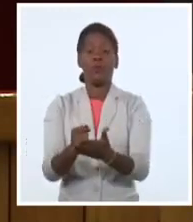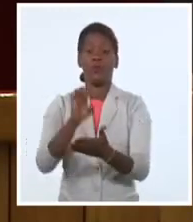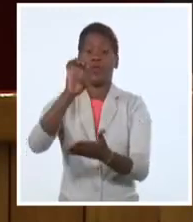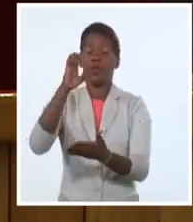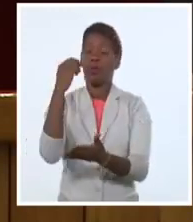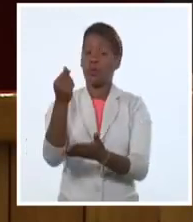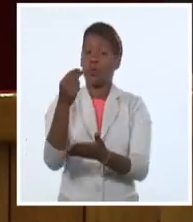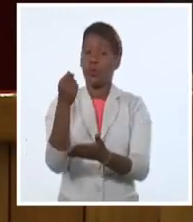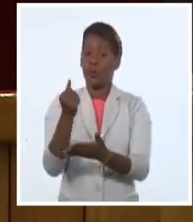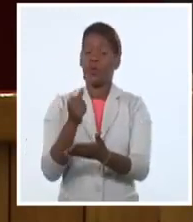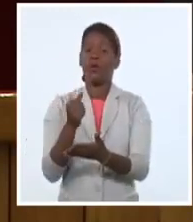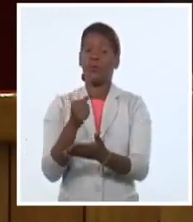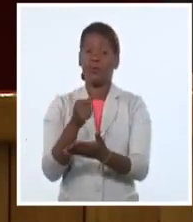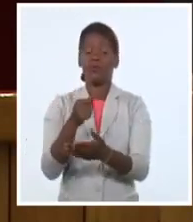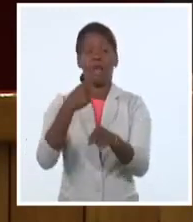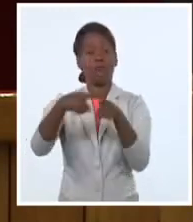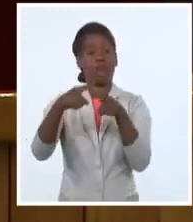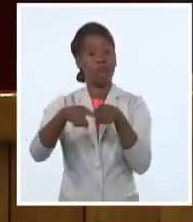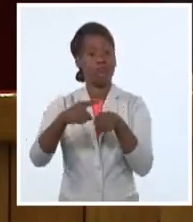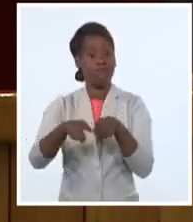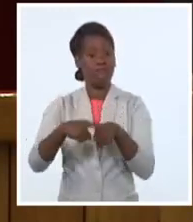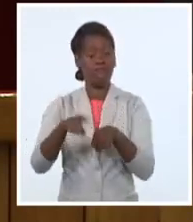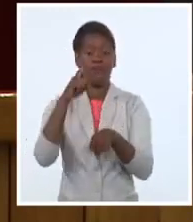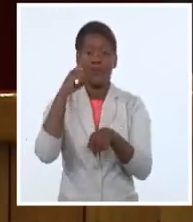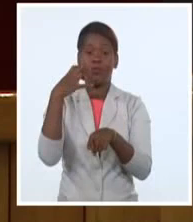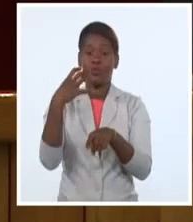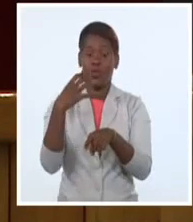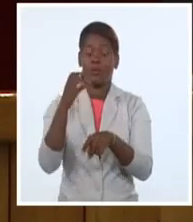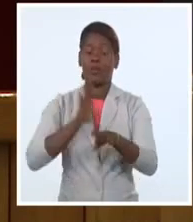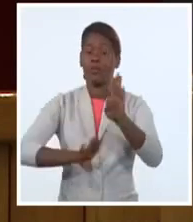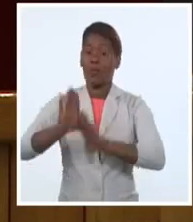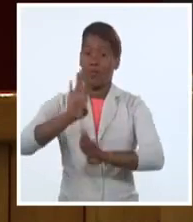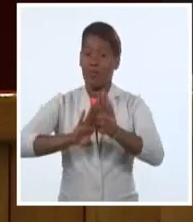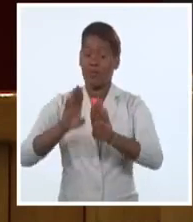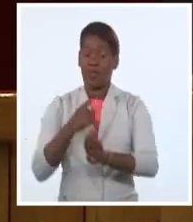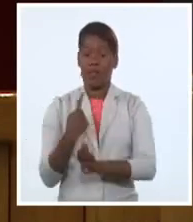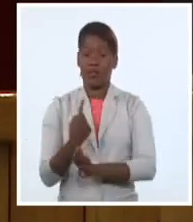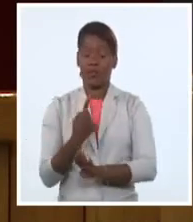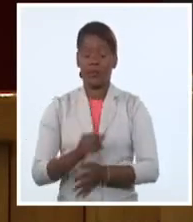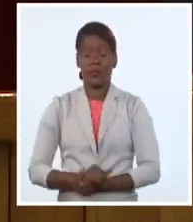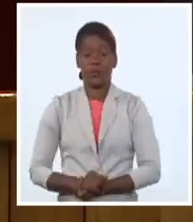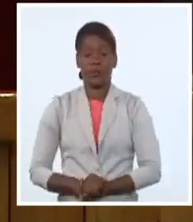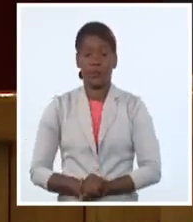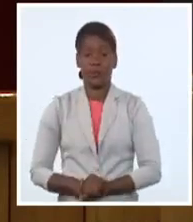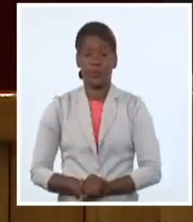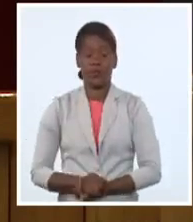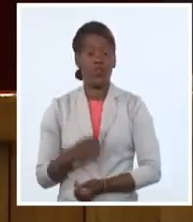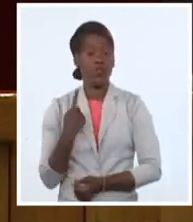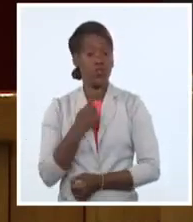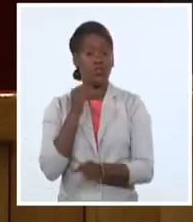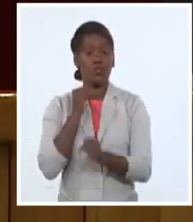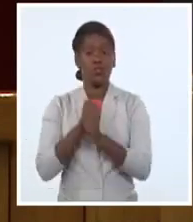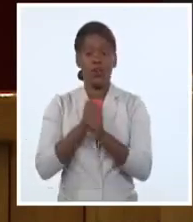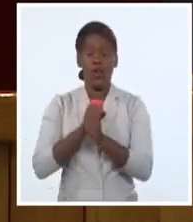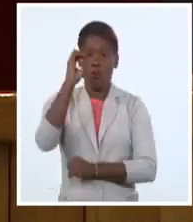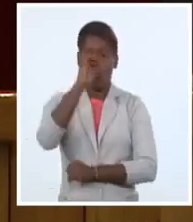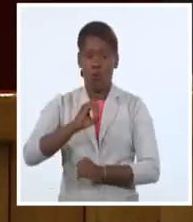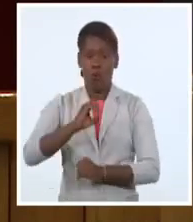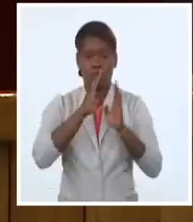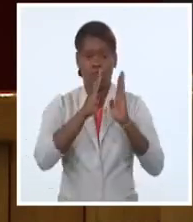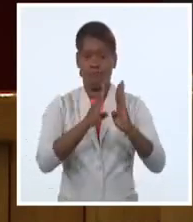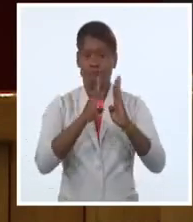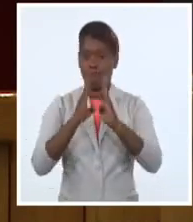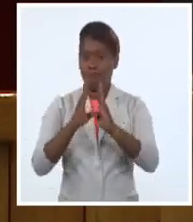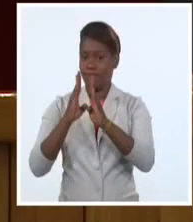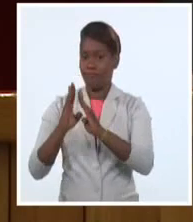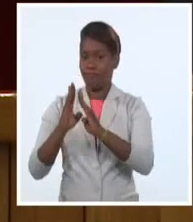nos ha permitido disponer de recursos fundamentales frente a las urgencias. Solo un país organizado, con una dirección unida en